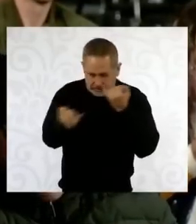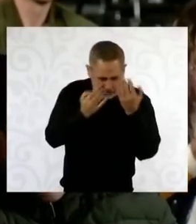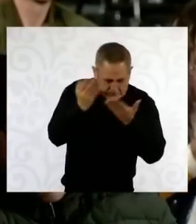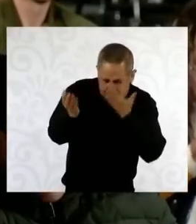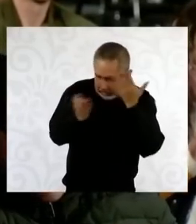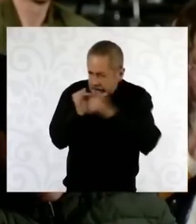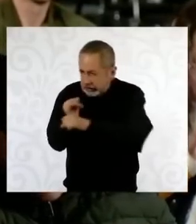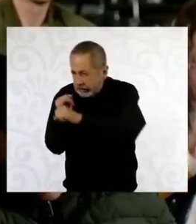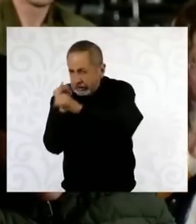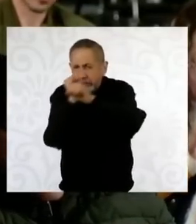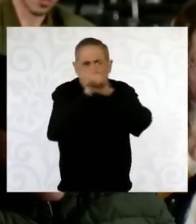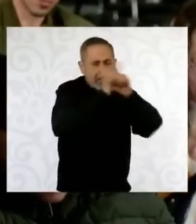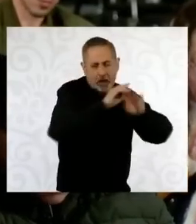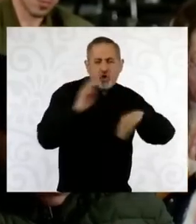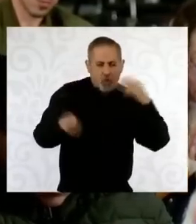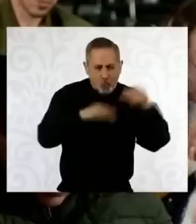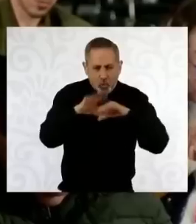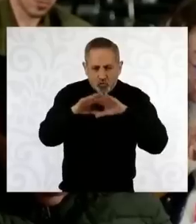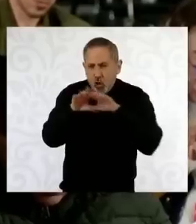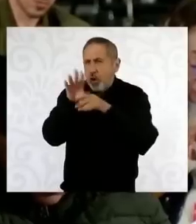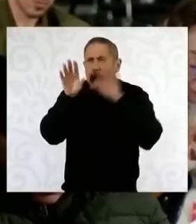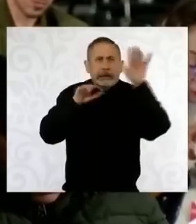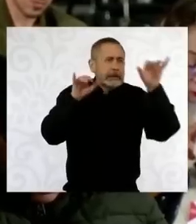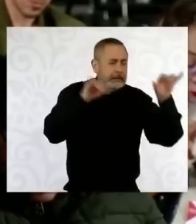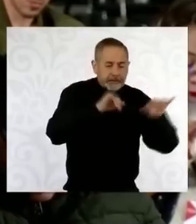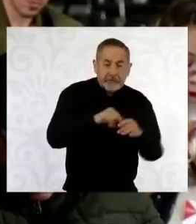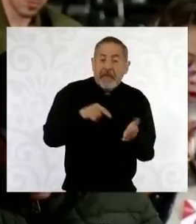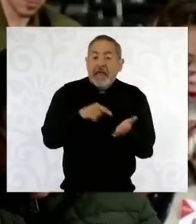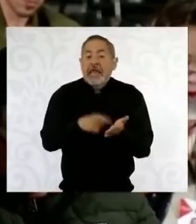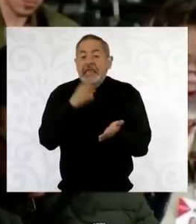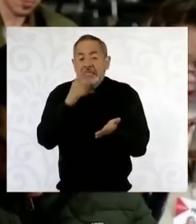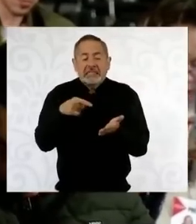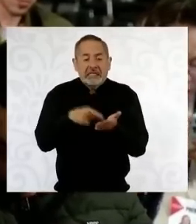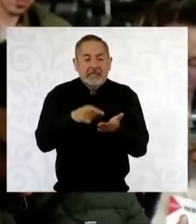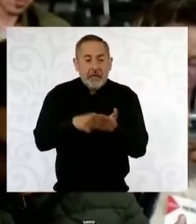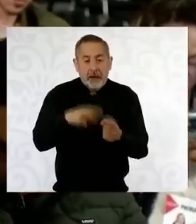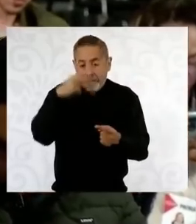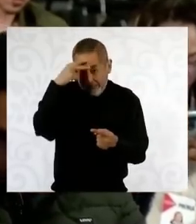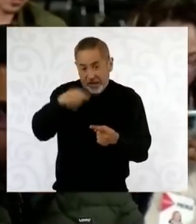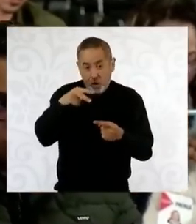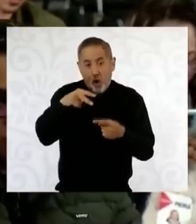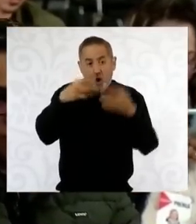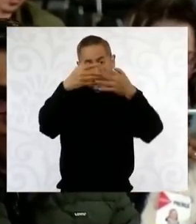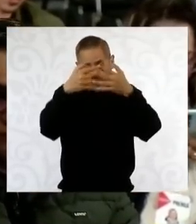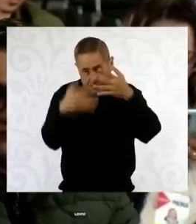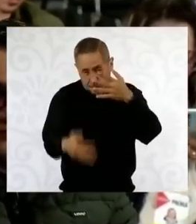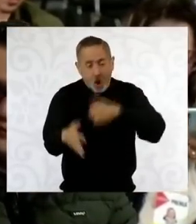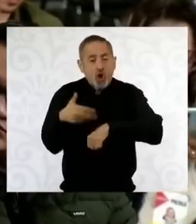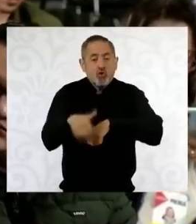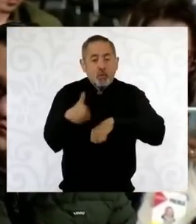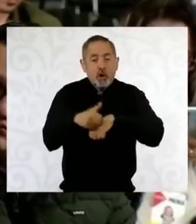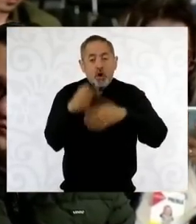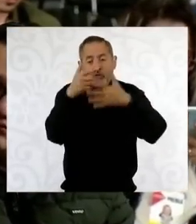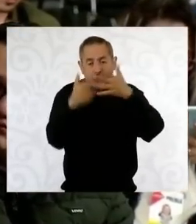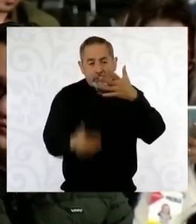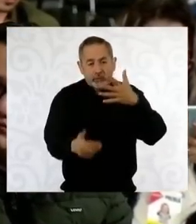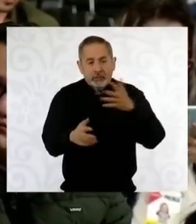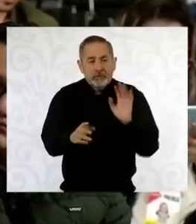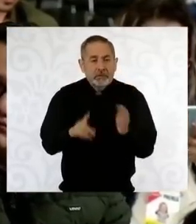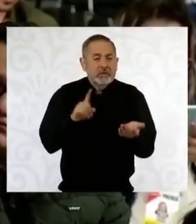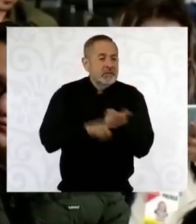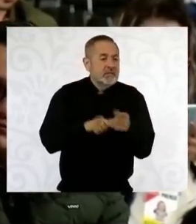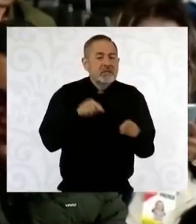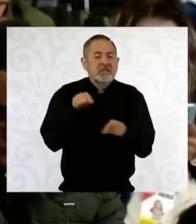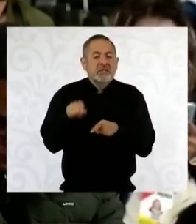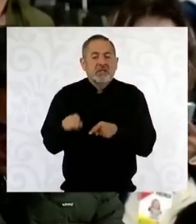niveles justo de democracia. En algún punto lo que ellos mencionan es que, bueno, primero ubican a México como en un episodio de autocratización